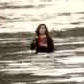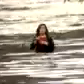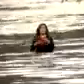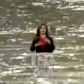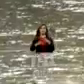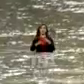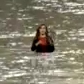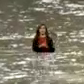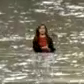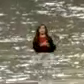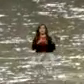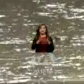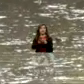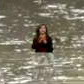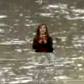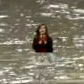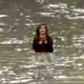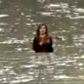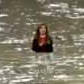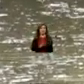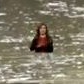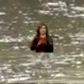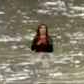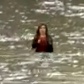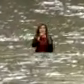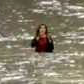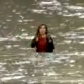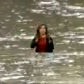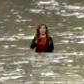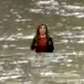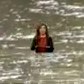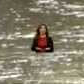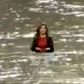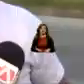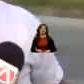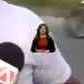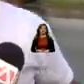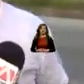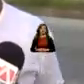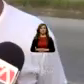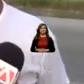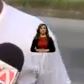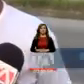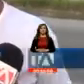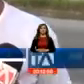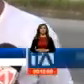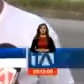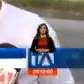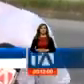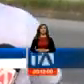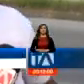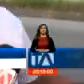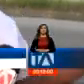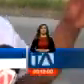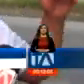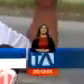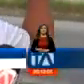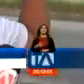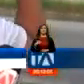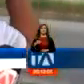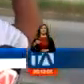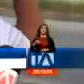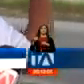sacar nada. Ahora solo les queda esperar que el agua del río Esmeraldas baje. Esa es alta, es más alta que yo, pero yo vivo